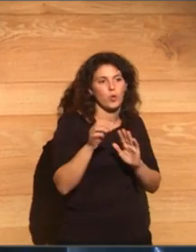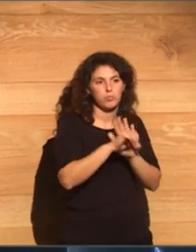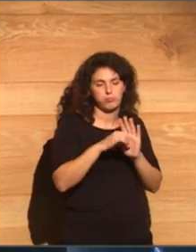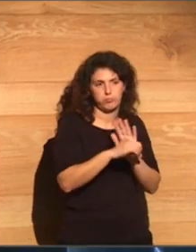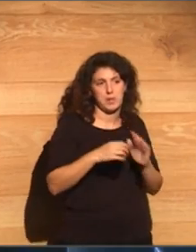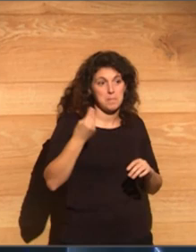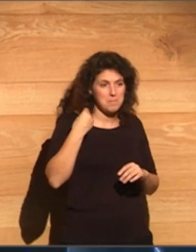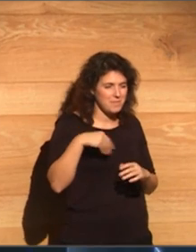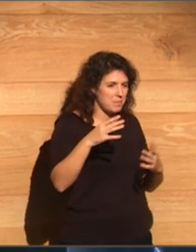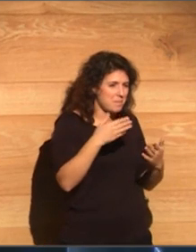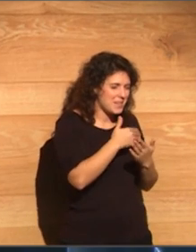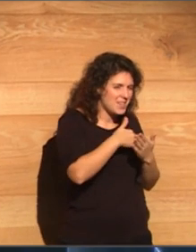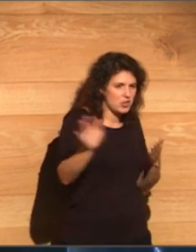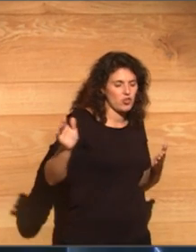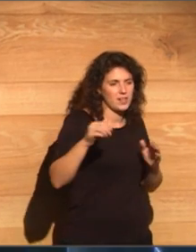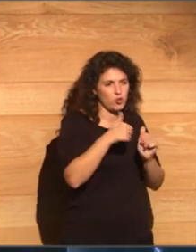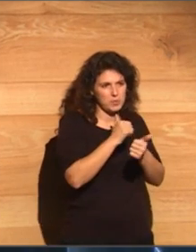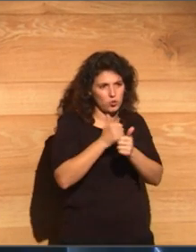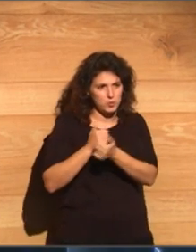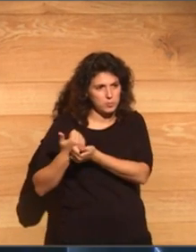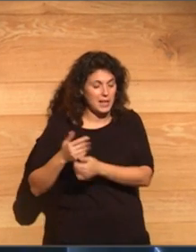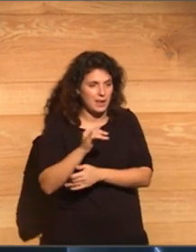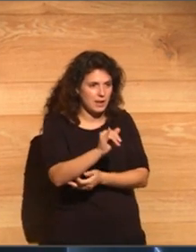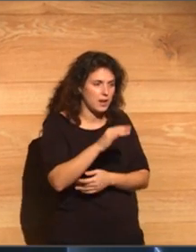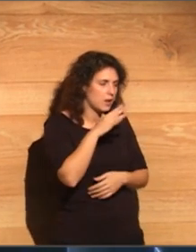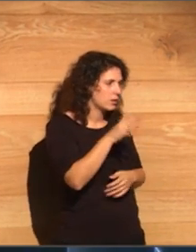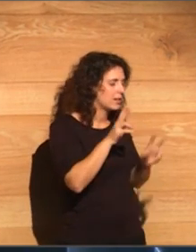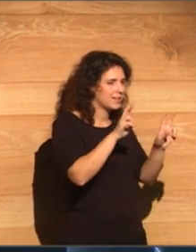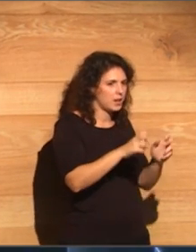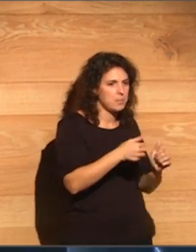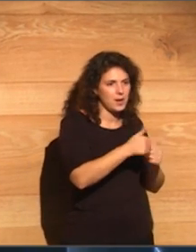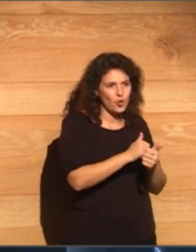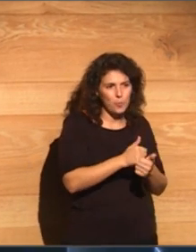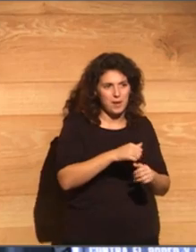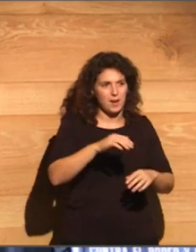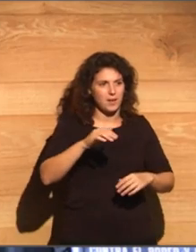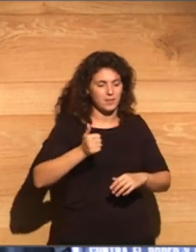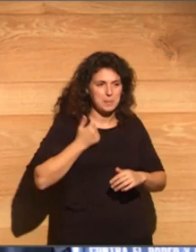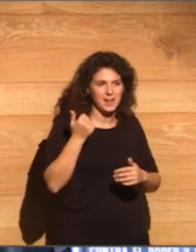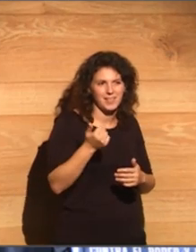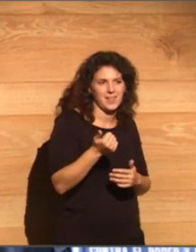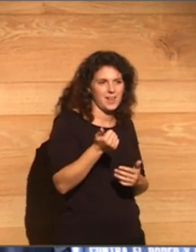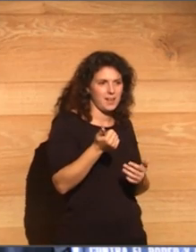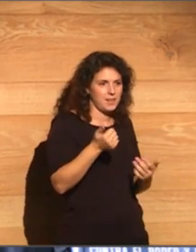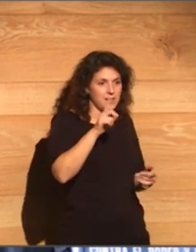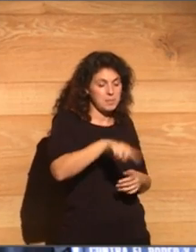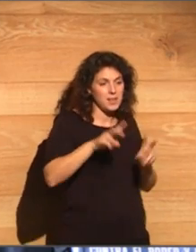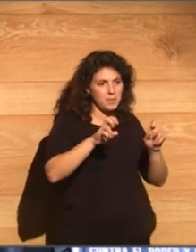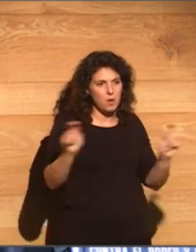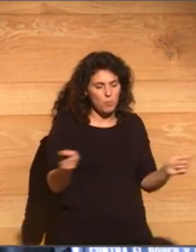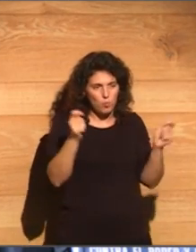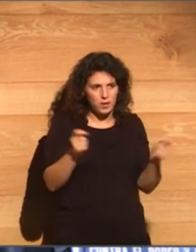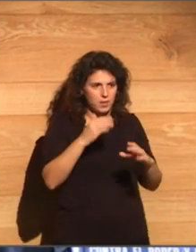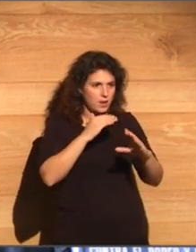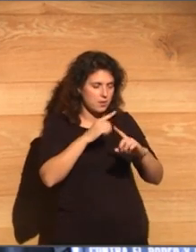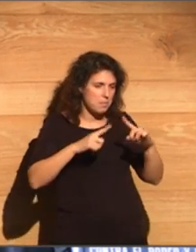a la vez, porque todo tiene que funcionar en esas semanas, hay que combatir la piratería, todo simultáneo, campañas impresionantes de publicidad en todos los